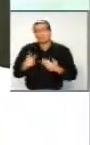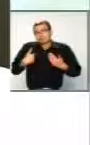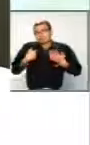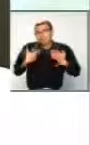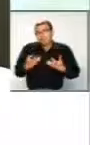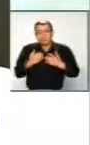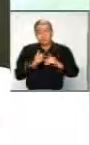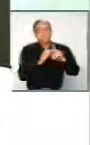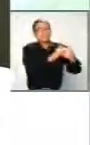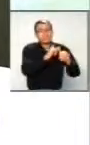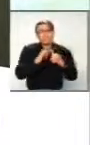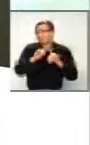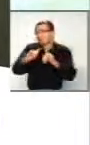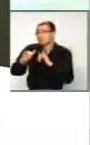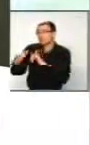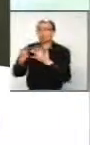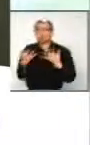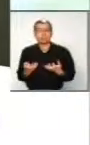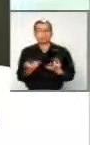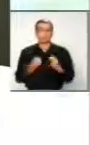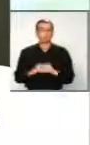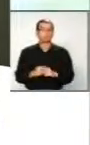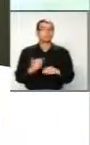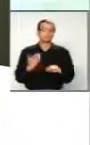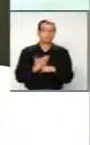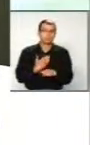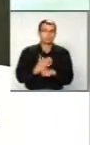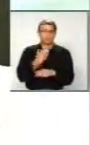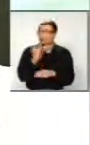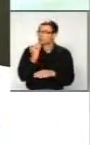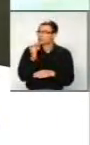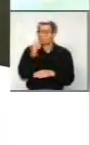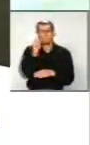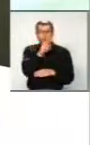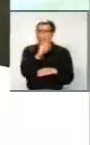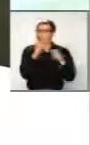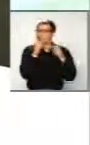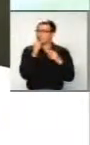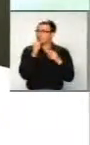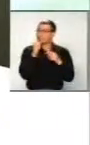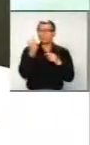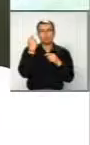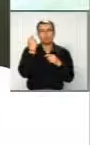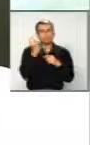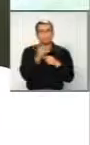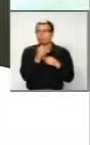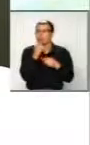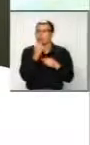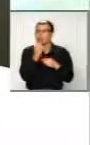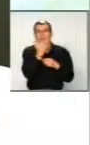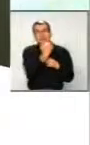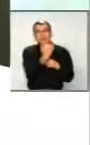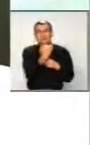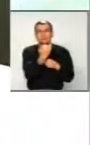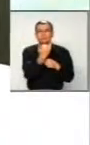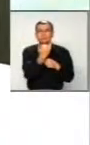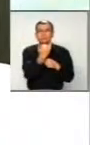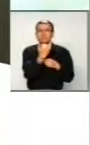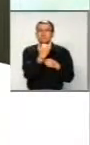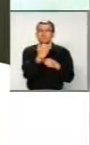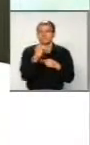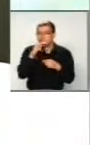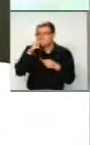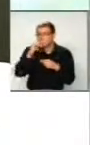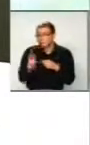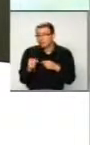mayoría de las veces son inasequibles. No sé si usted vio en las noticias hace poco de una señora que le hizo la primera